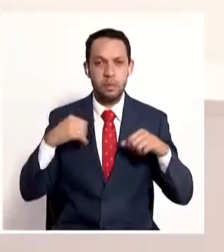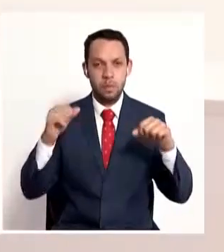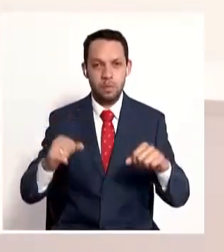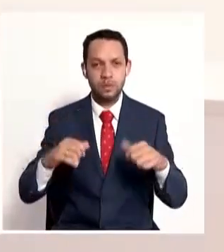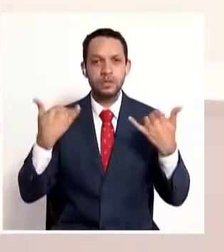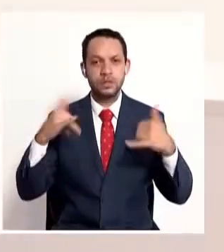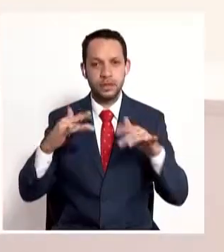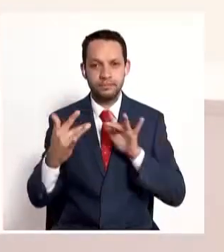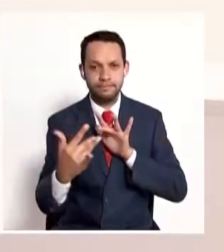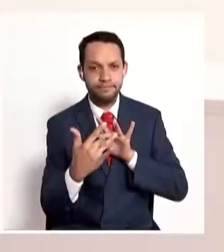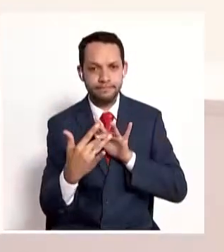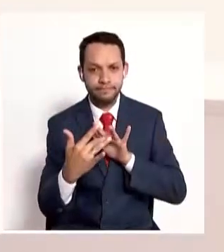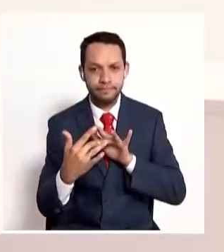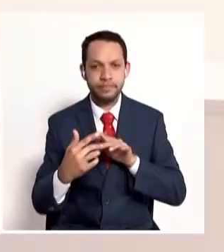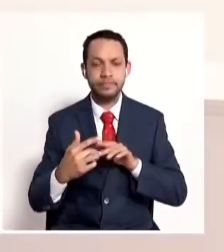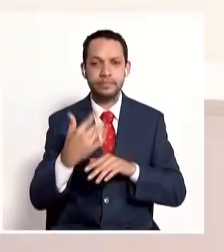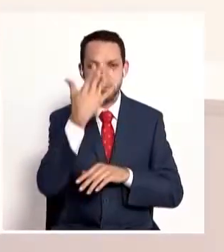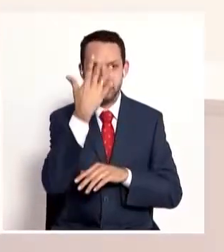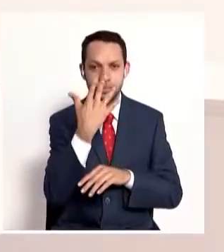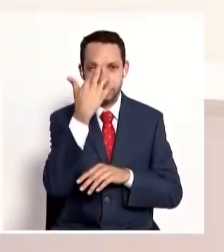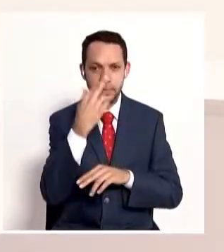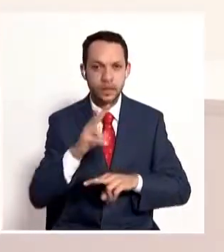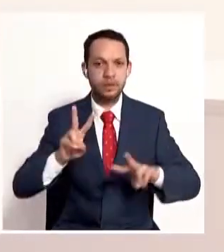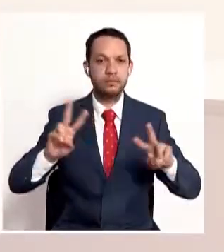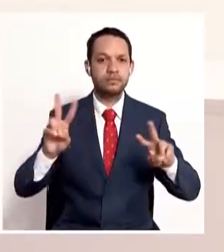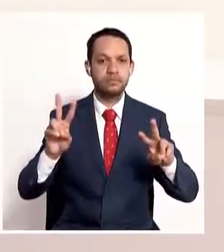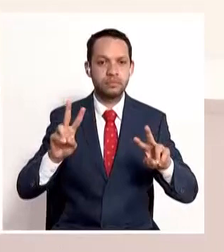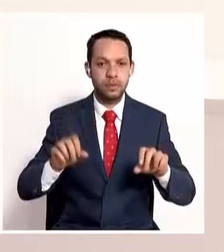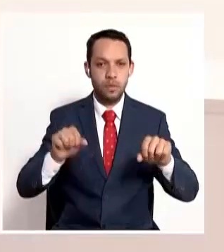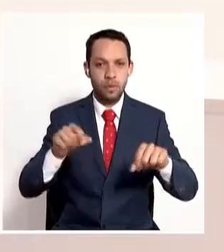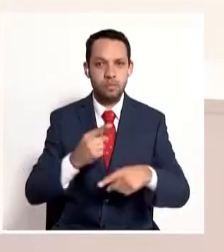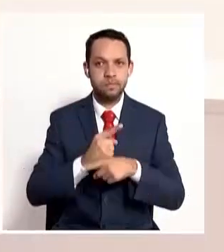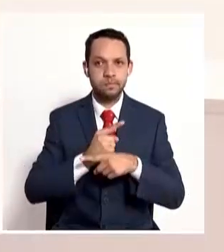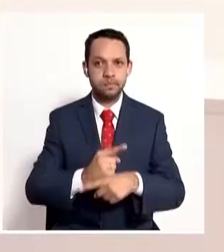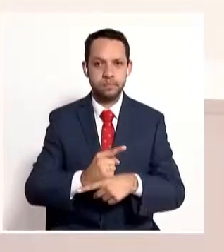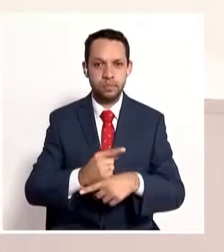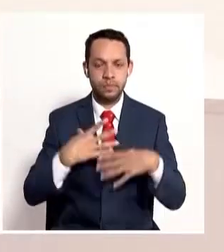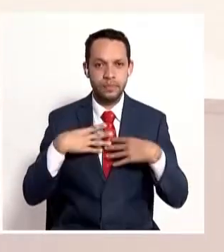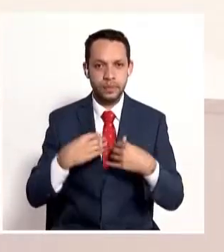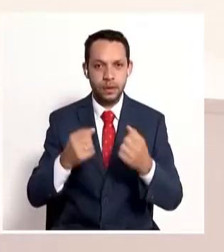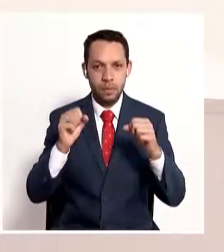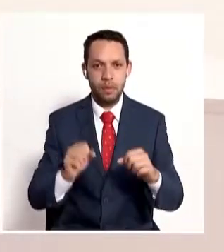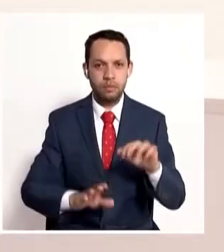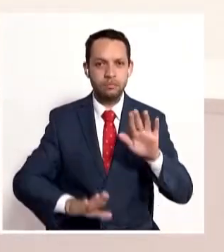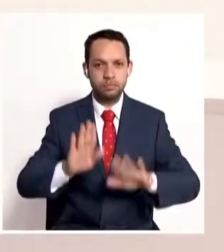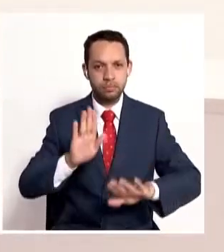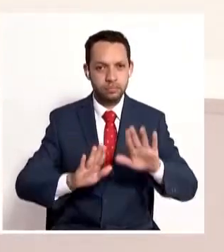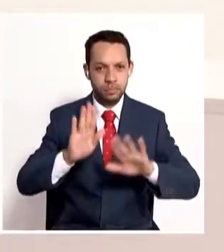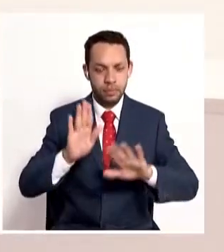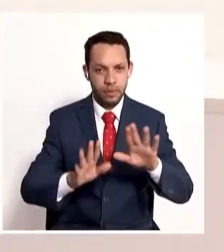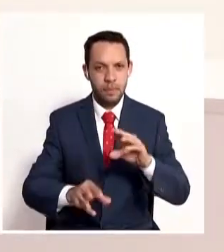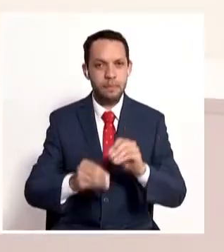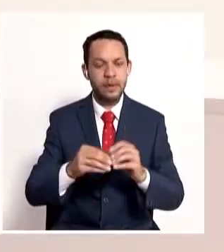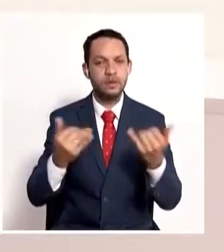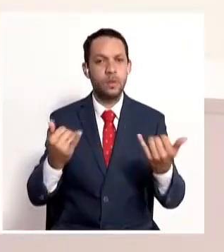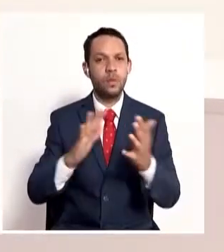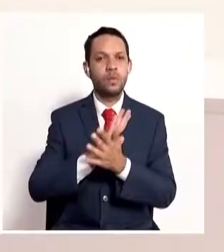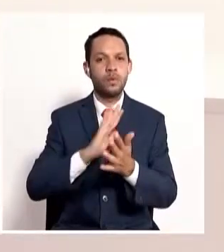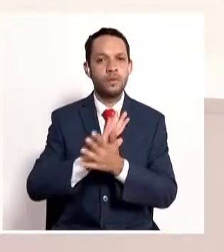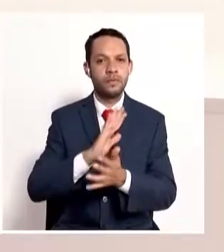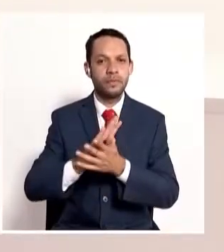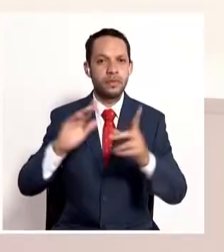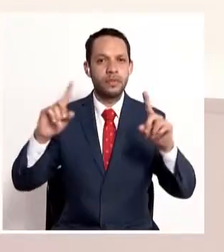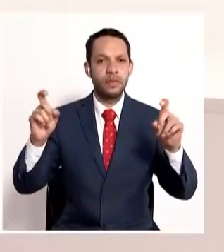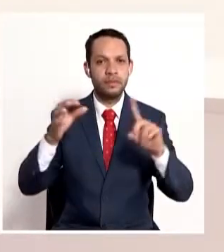por facebook lite donde ustedes pueden dejarnos todas sus inquietudes y nos pueden hablar hoy precisamente de un